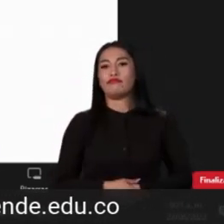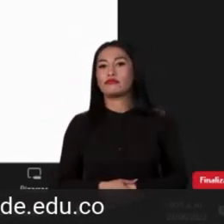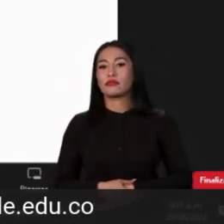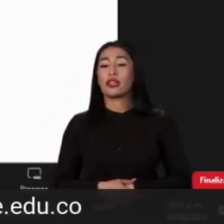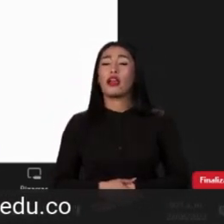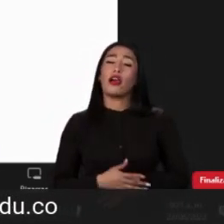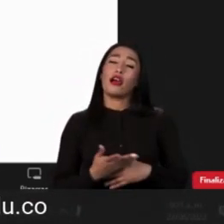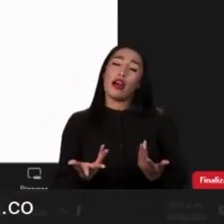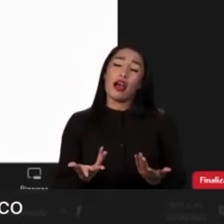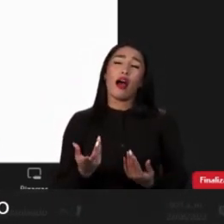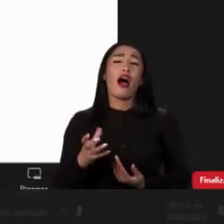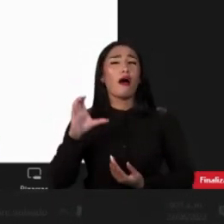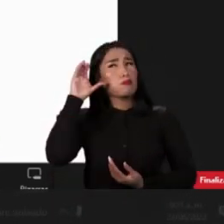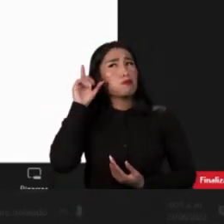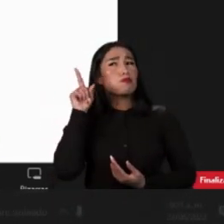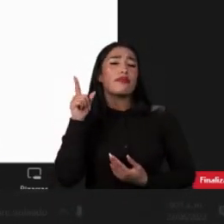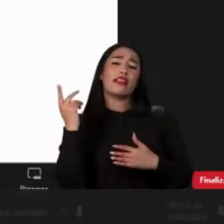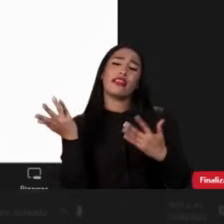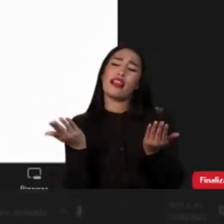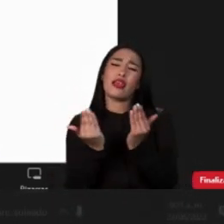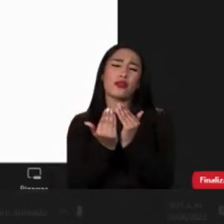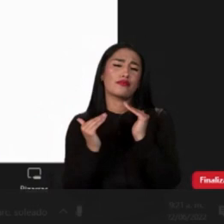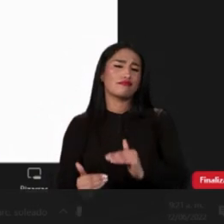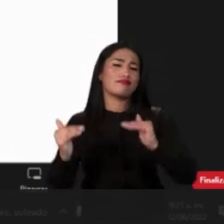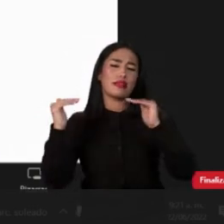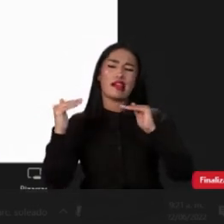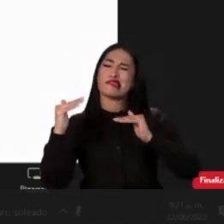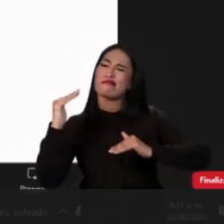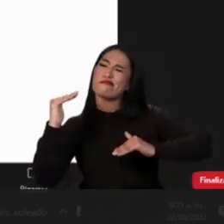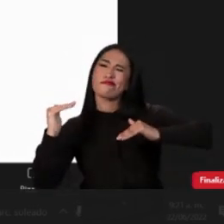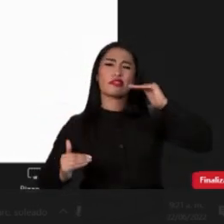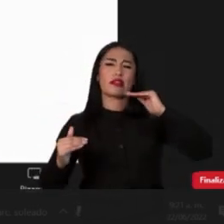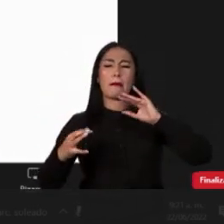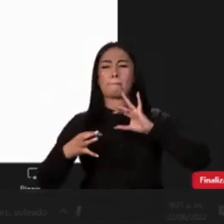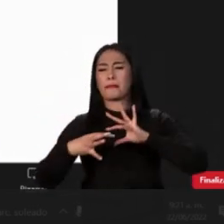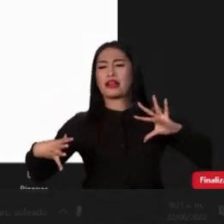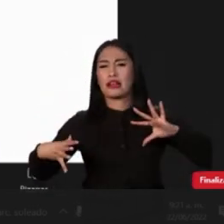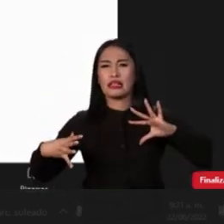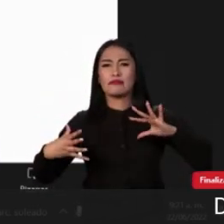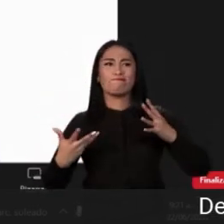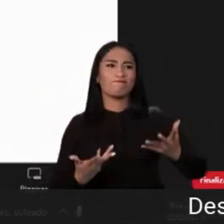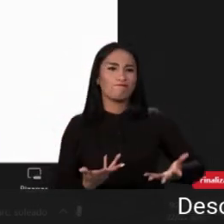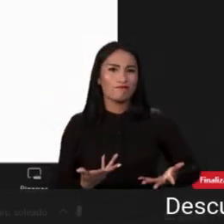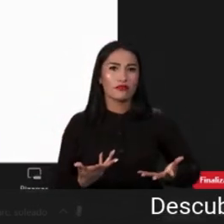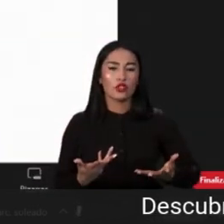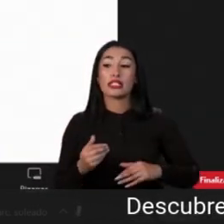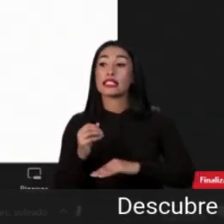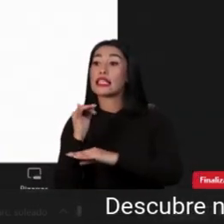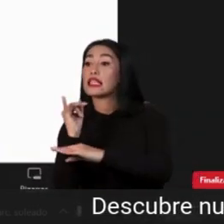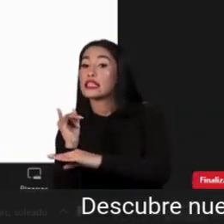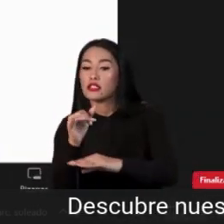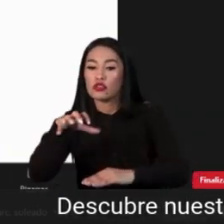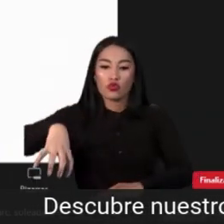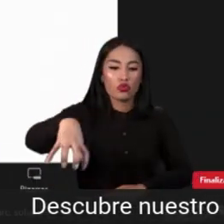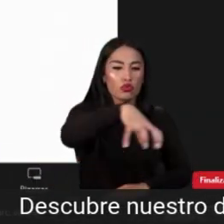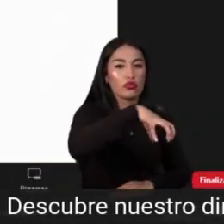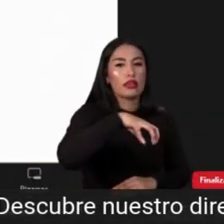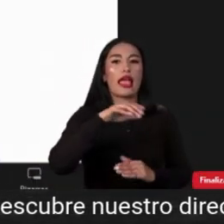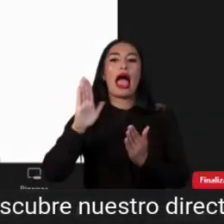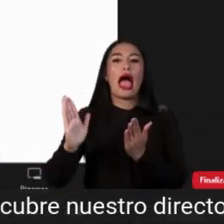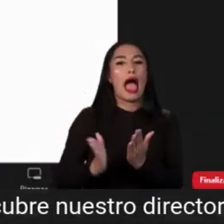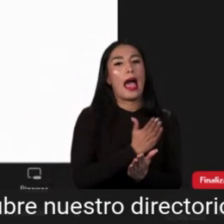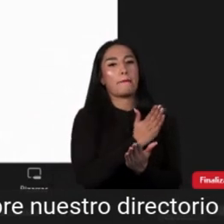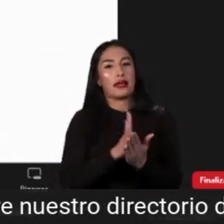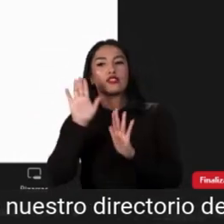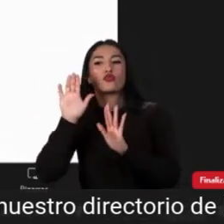muy fragmentada, entonces tenemos que tratar a cada institución como un caso particular que de nuevo parte